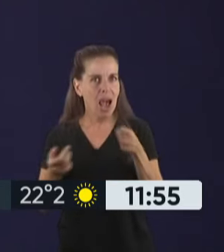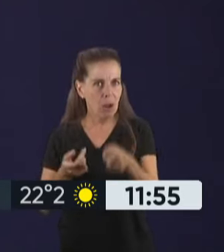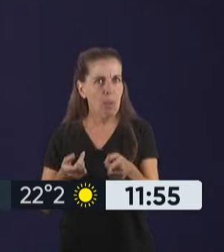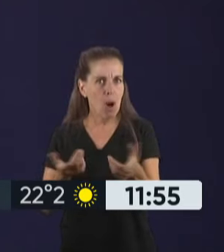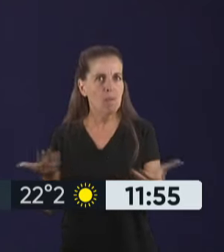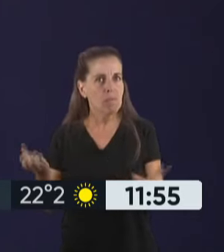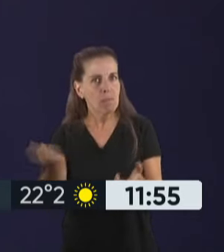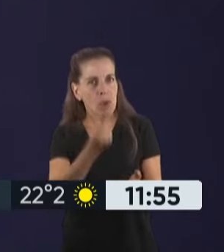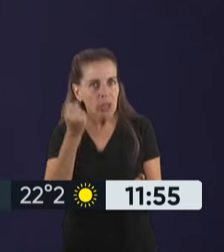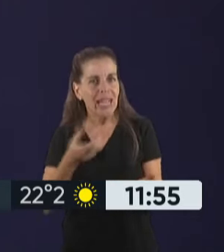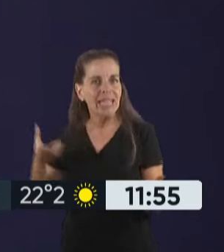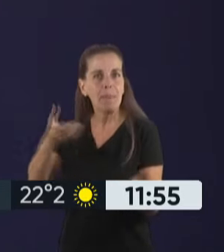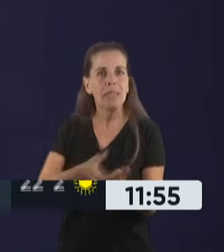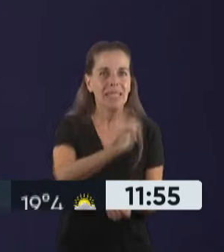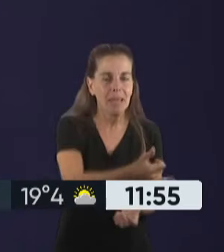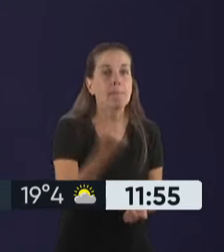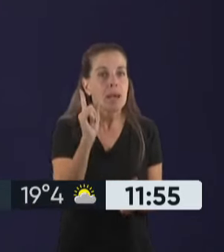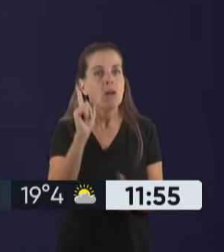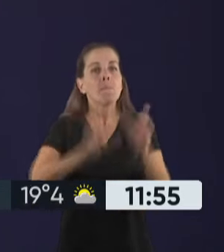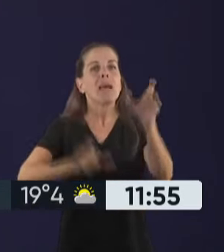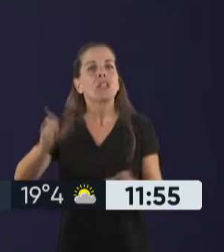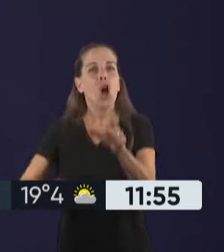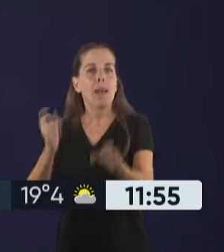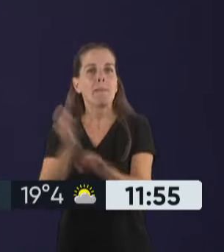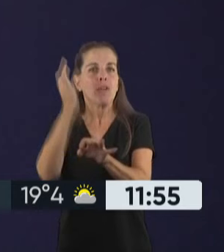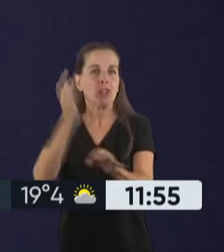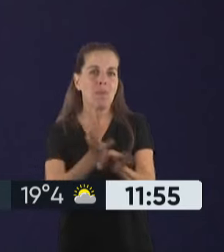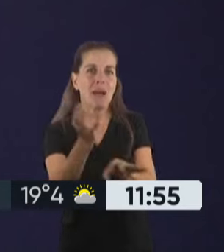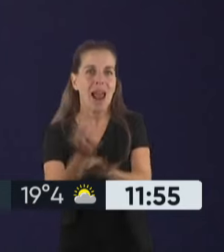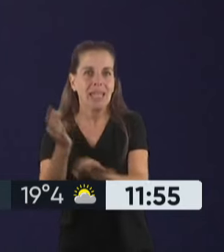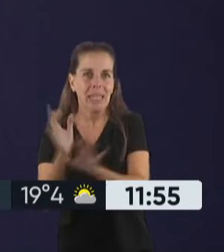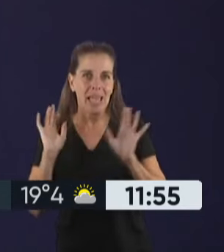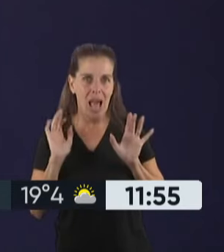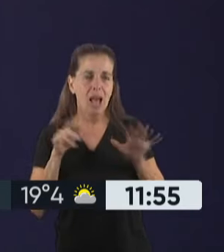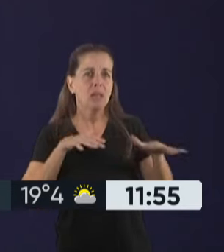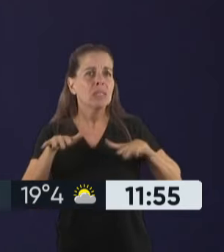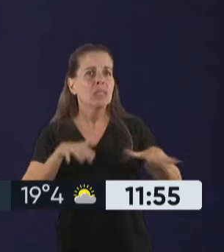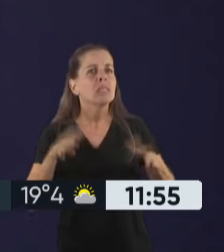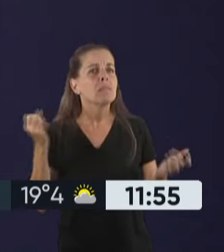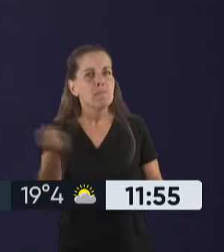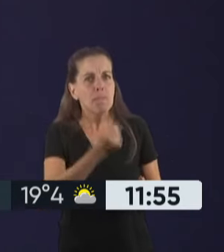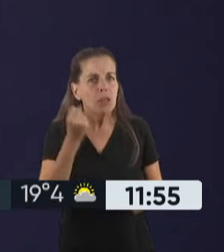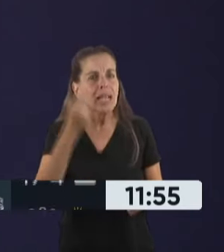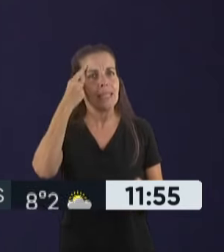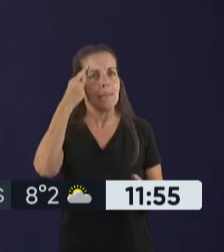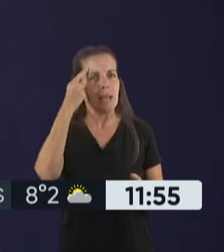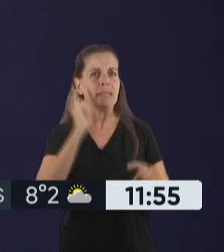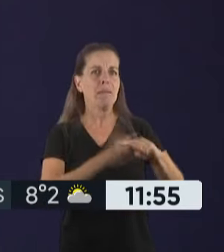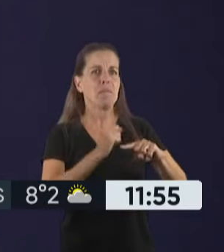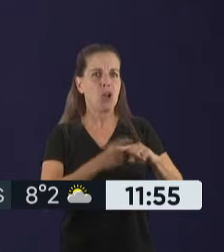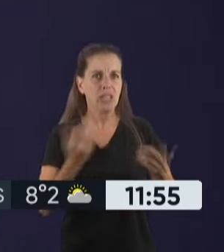entendemos la importancia dentro de un contexto que no hay que olvidarse cuando uno tiene buenos deseos